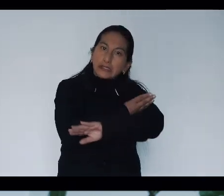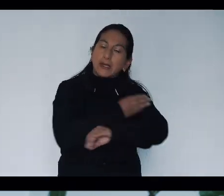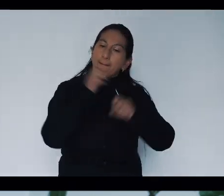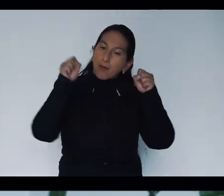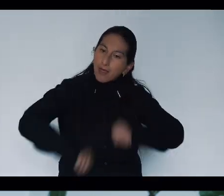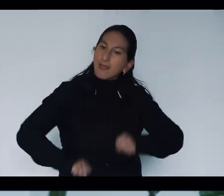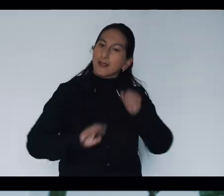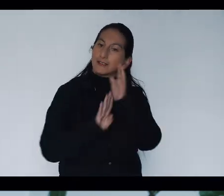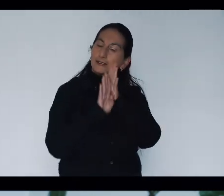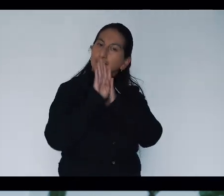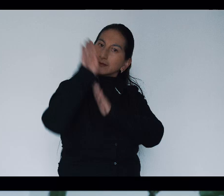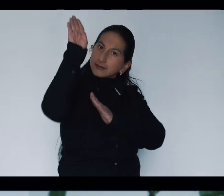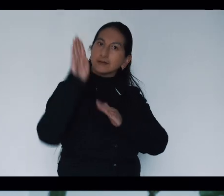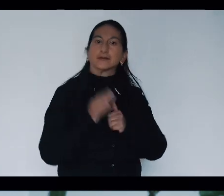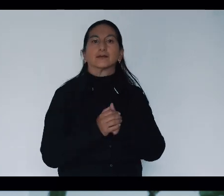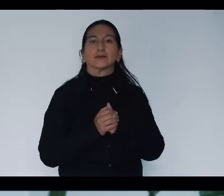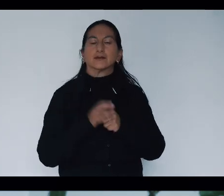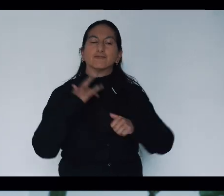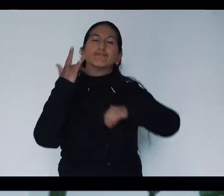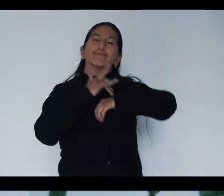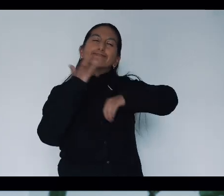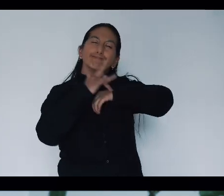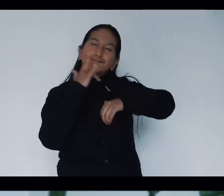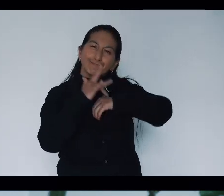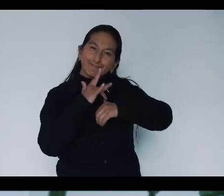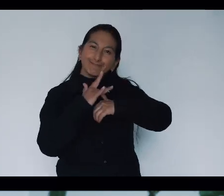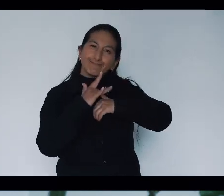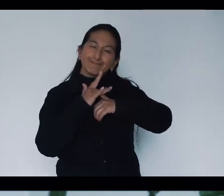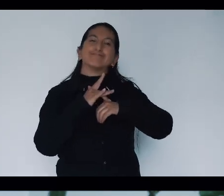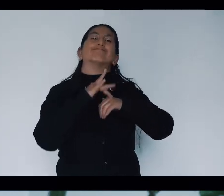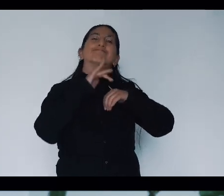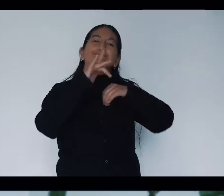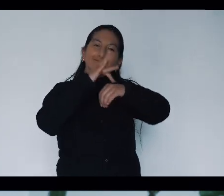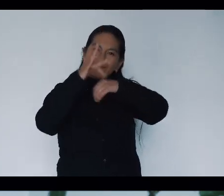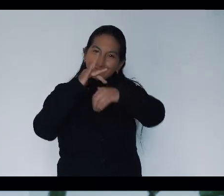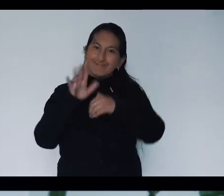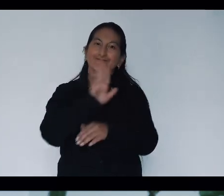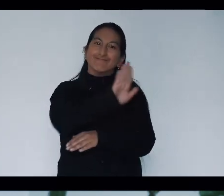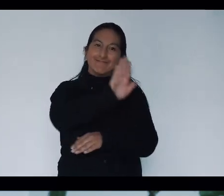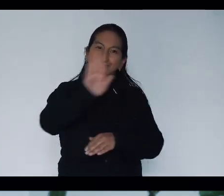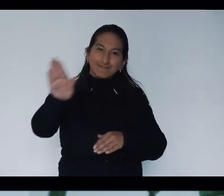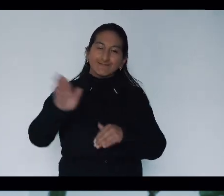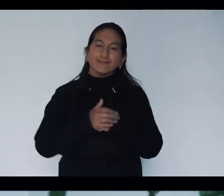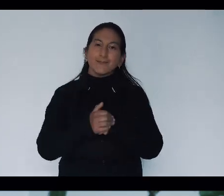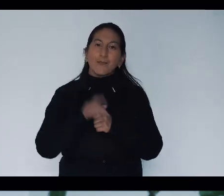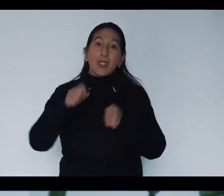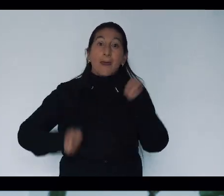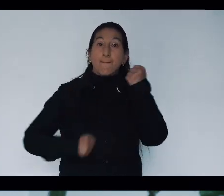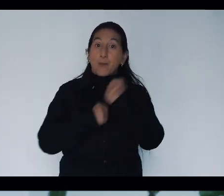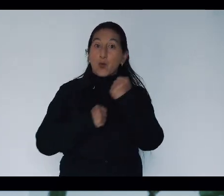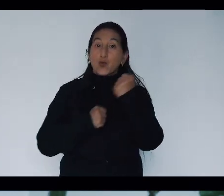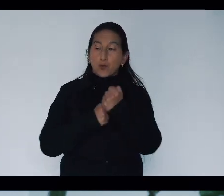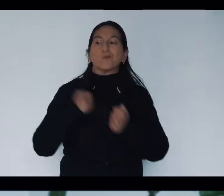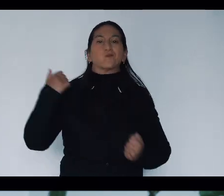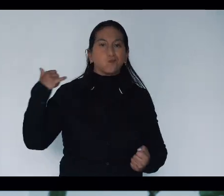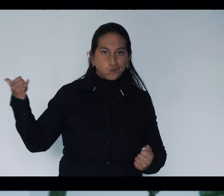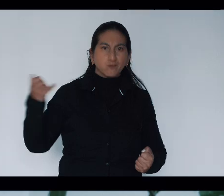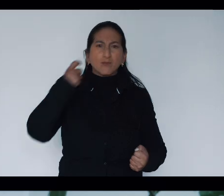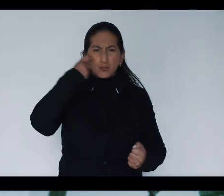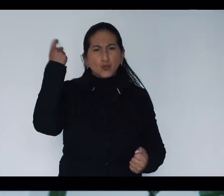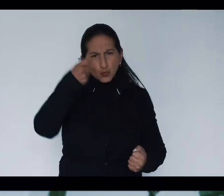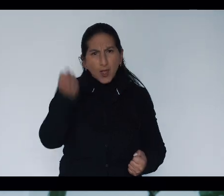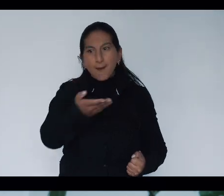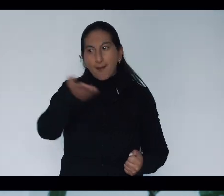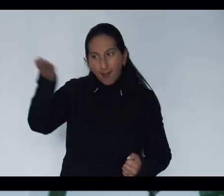las motivo y les motivo a que el apoyo existe y lo busquen, ¿ya? Entonces